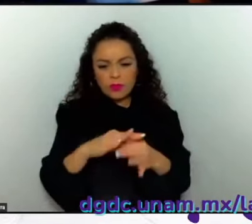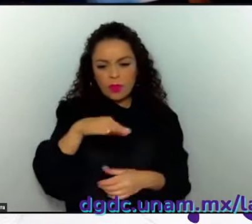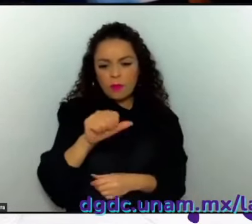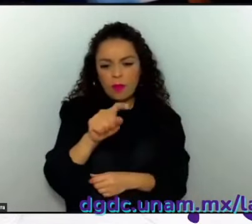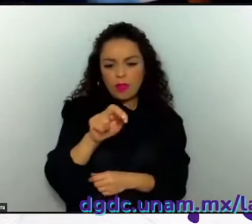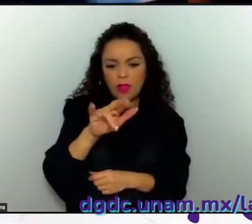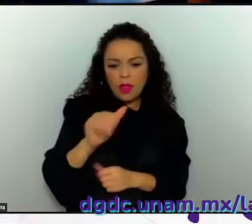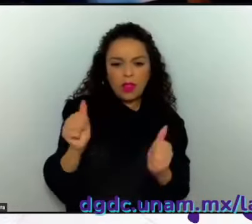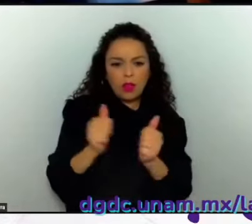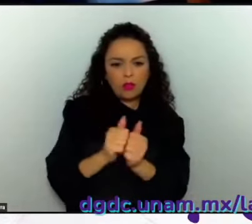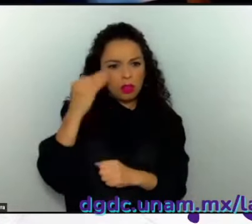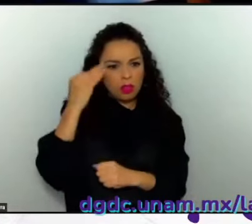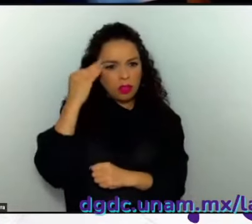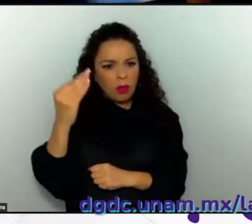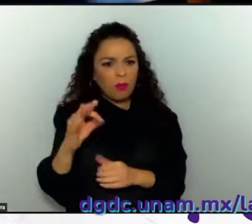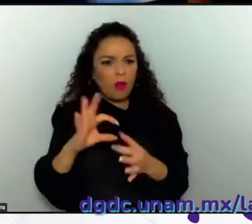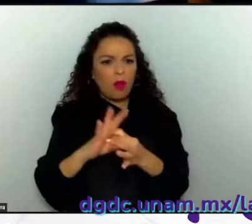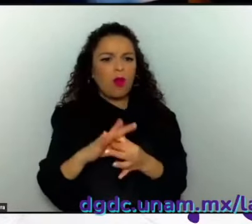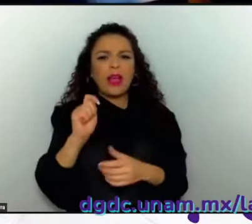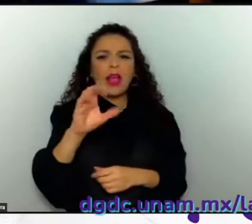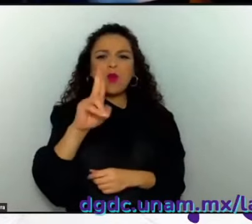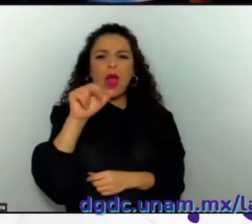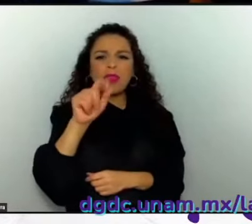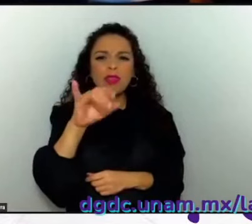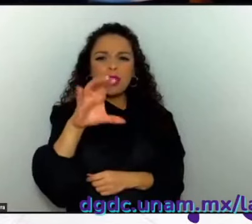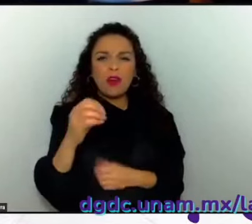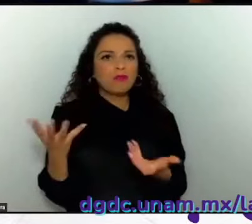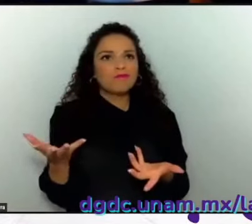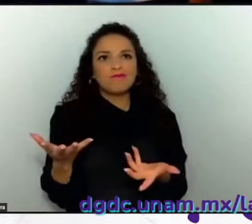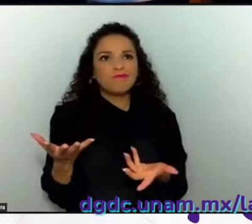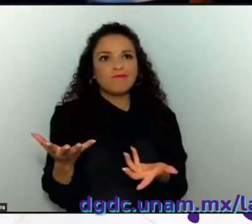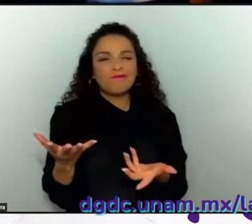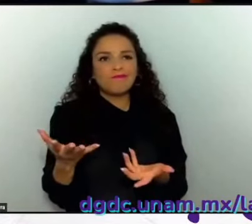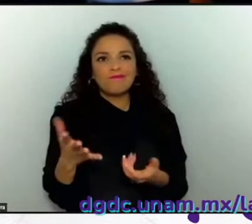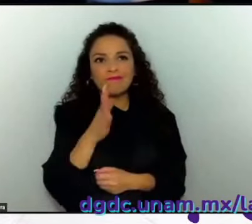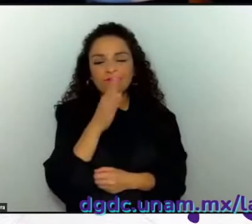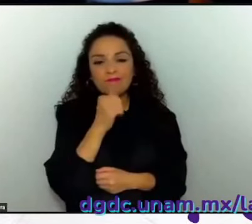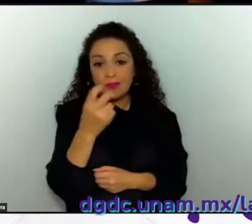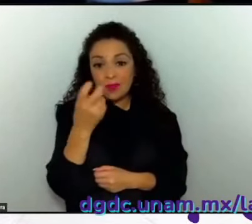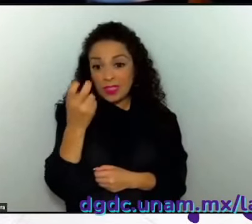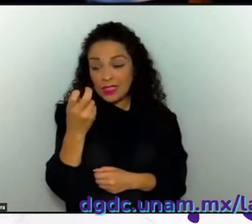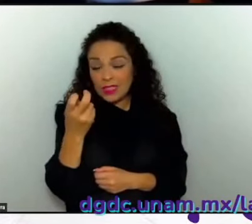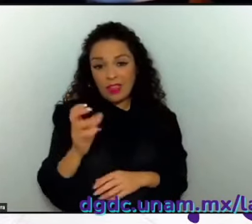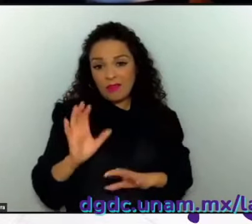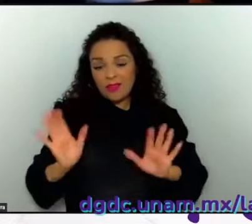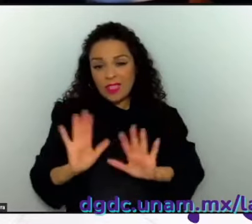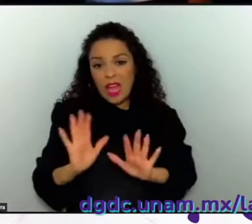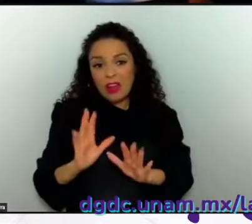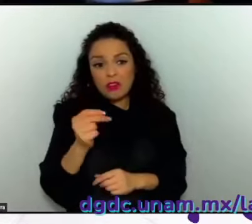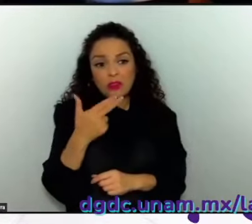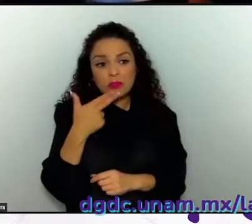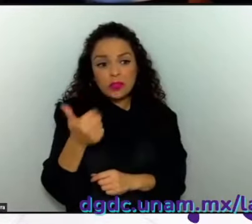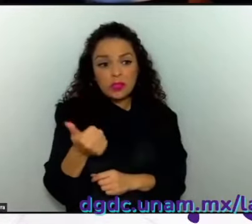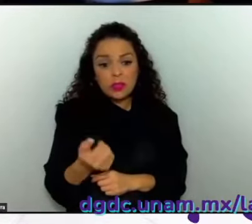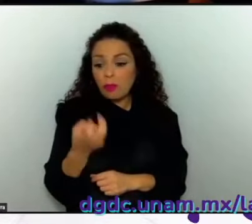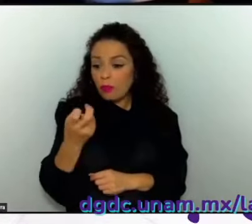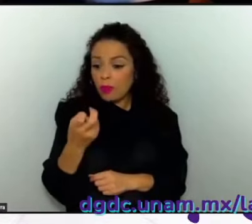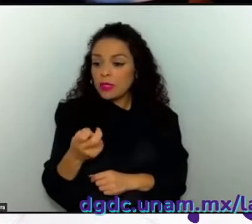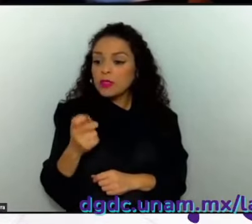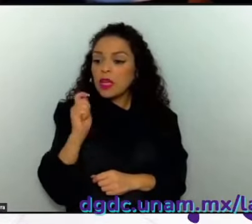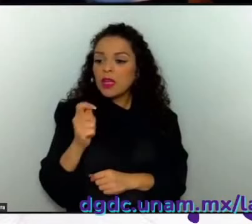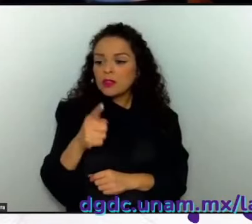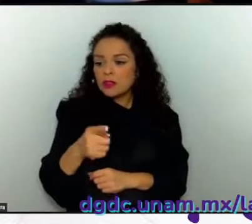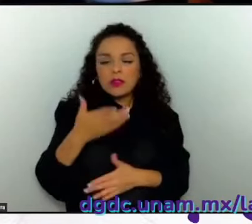de kilómetros y ya no es viable ese tipo de colaboración, por lo menos en este tipo de estudios.